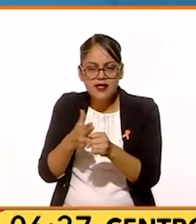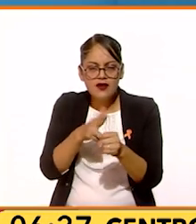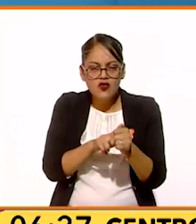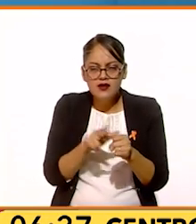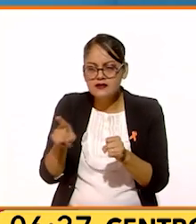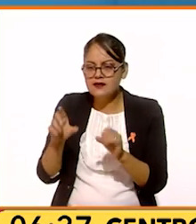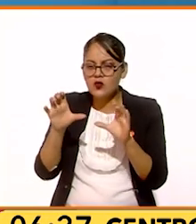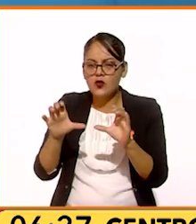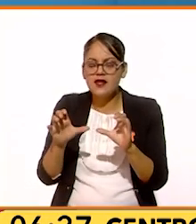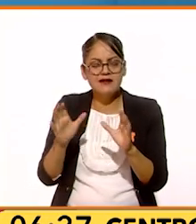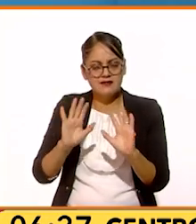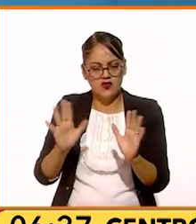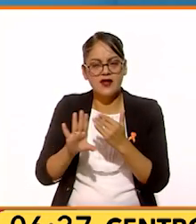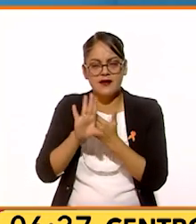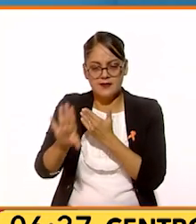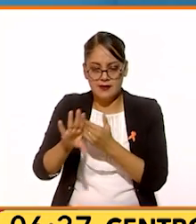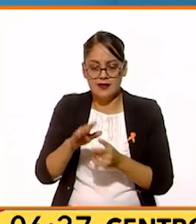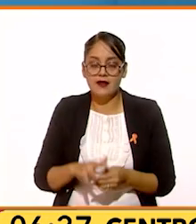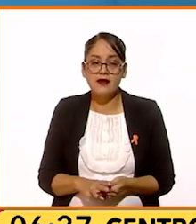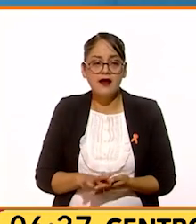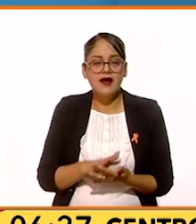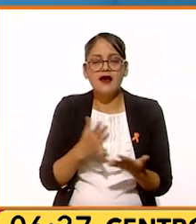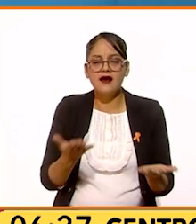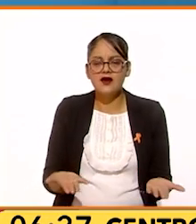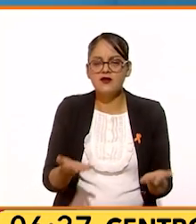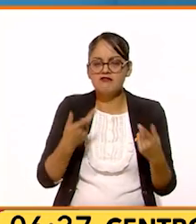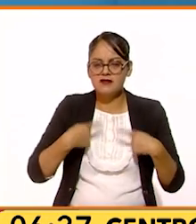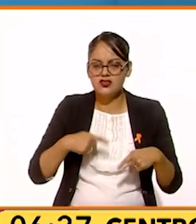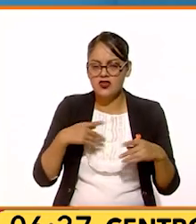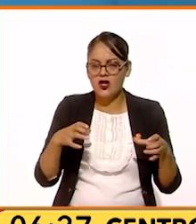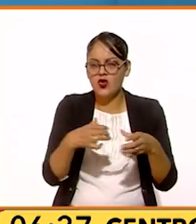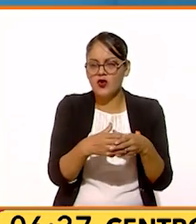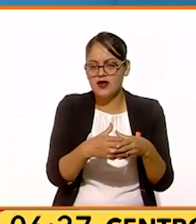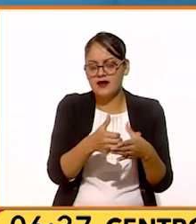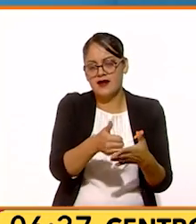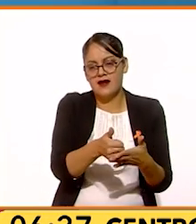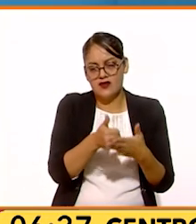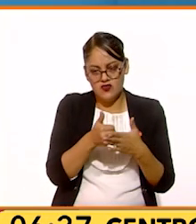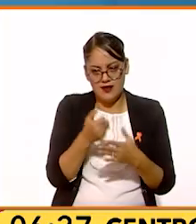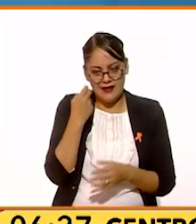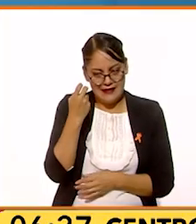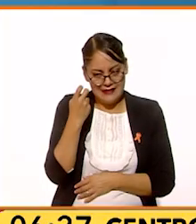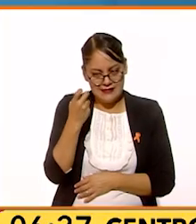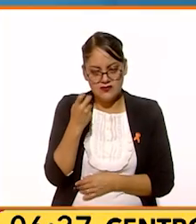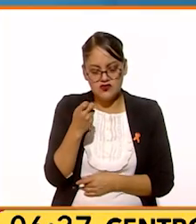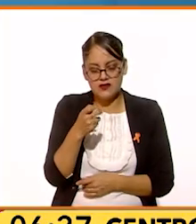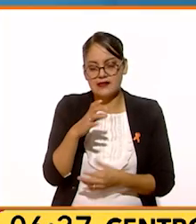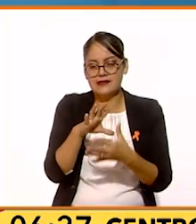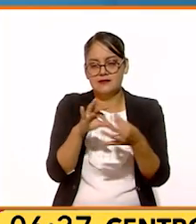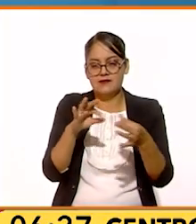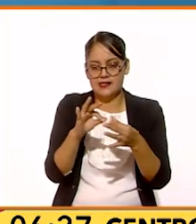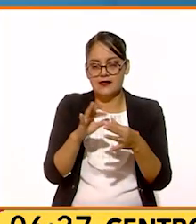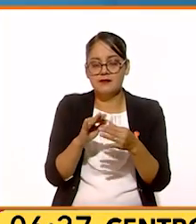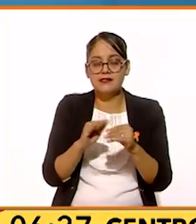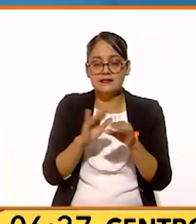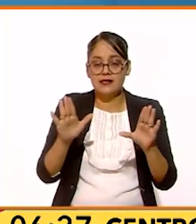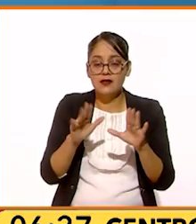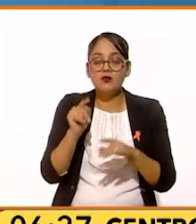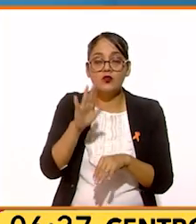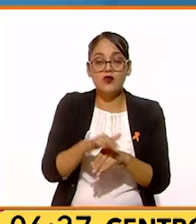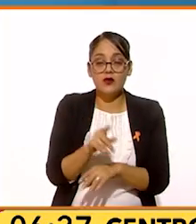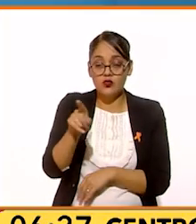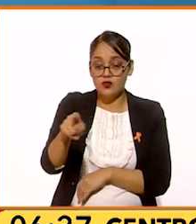gustaría detenerme en lo que conlleva a la participación comunitaria, porque si bien usted ha mencionado que ha sido